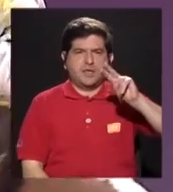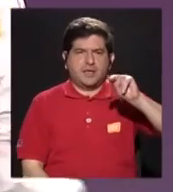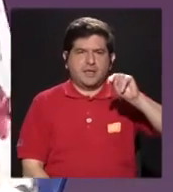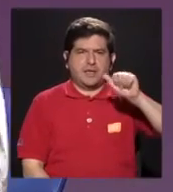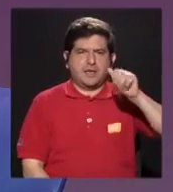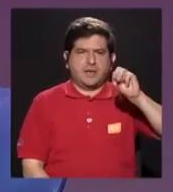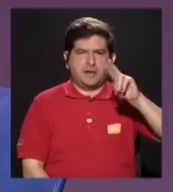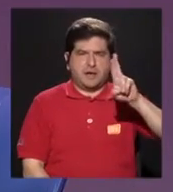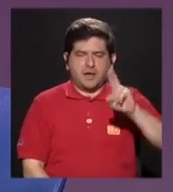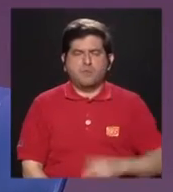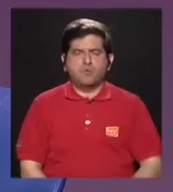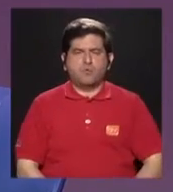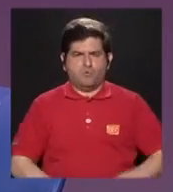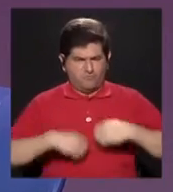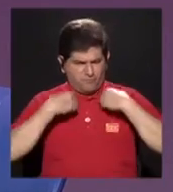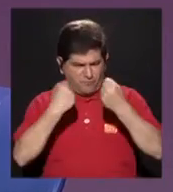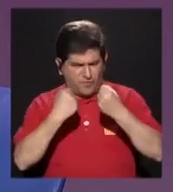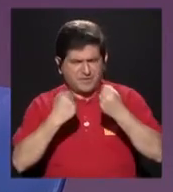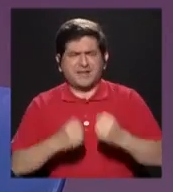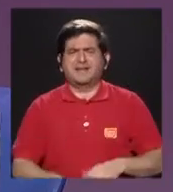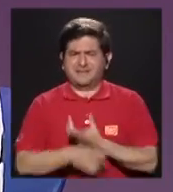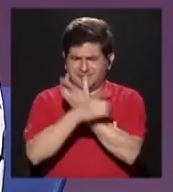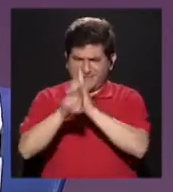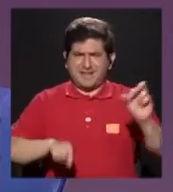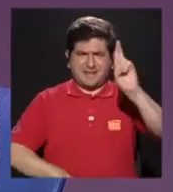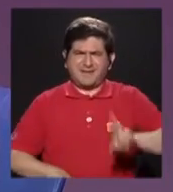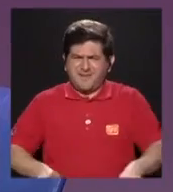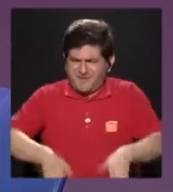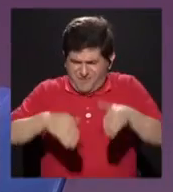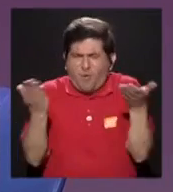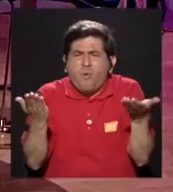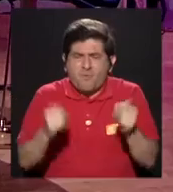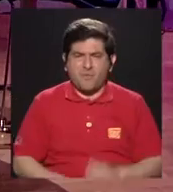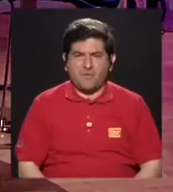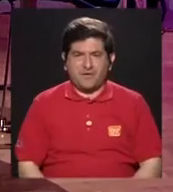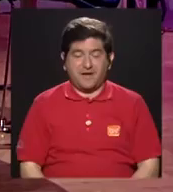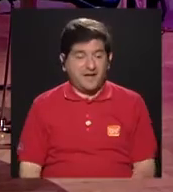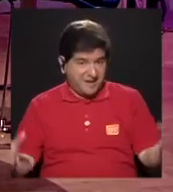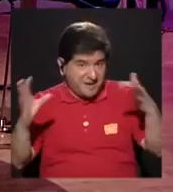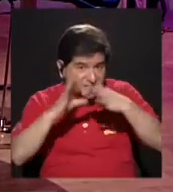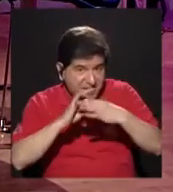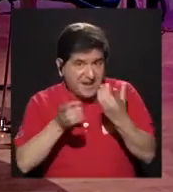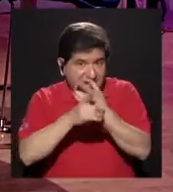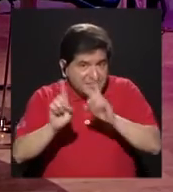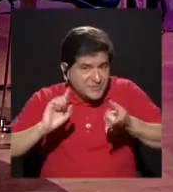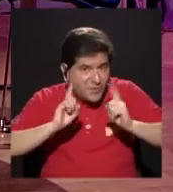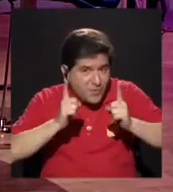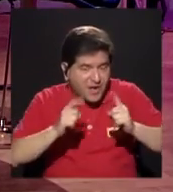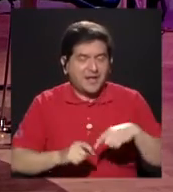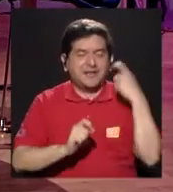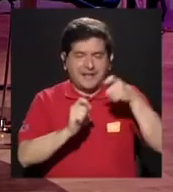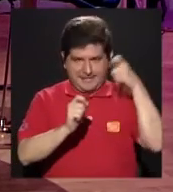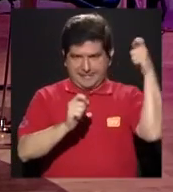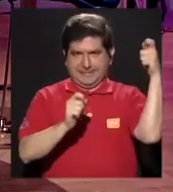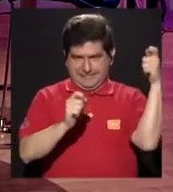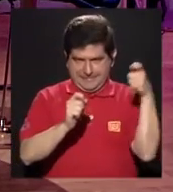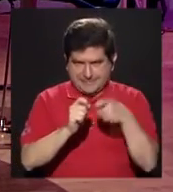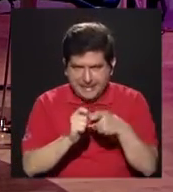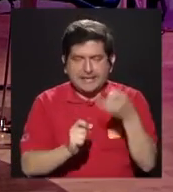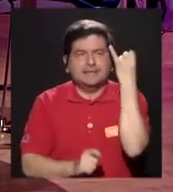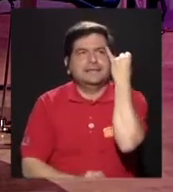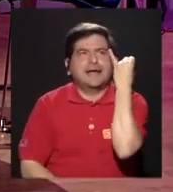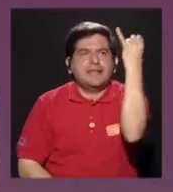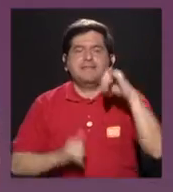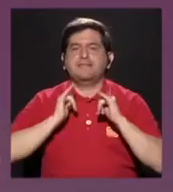a fortalecer la democracia en costa rica qué tiene que ver eso con la democracia bueno que tiene que ver con la democracia tiene que ver precisamente con una